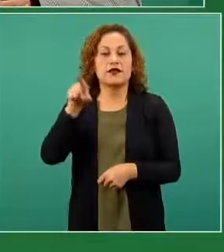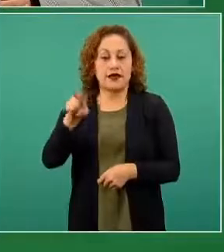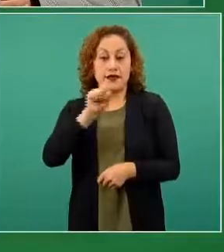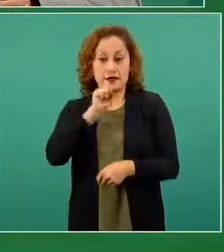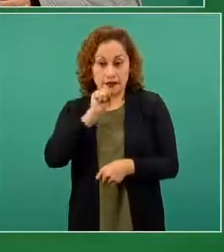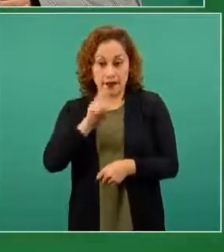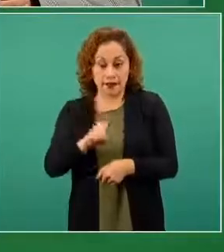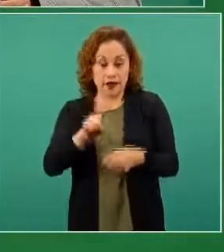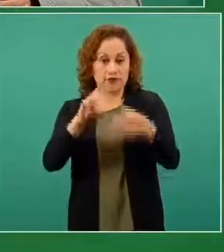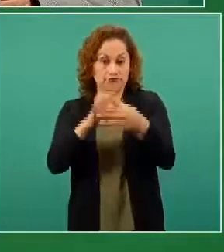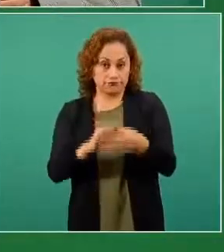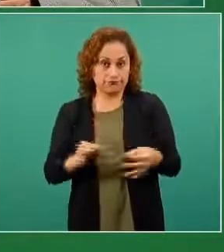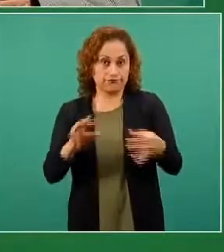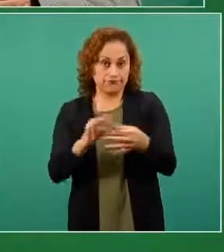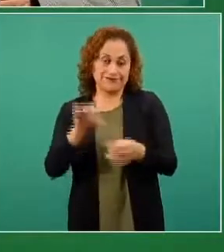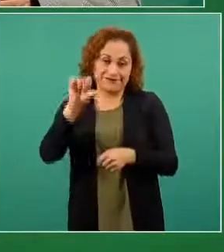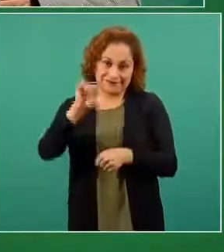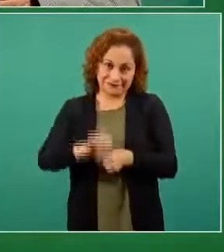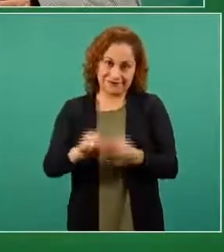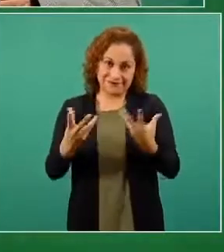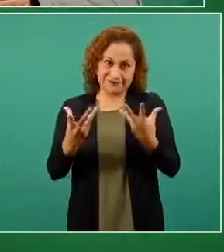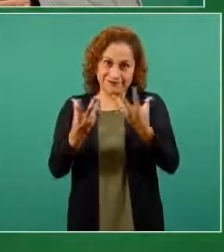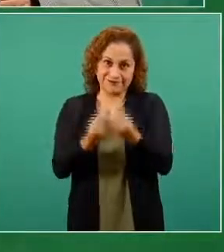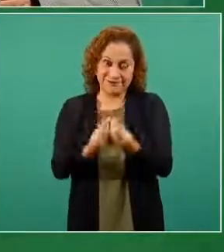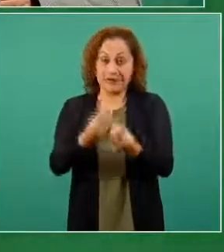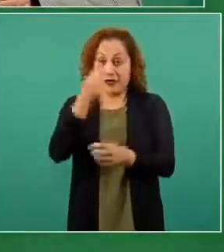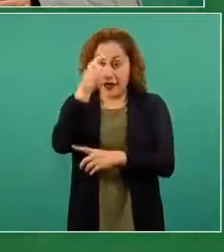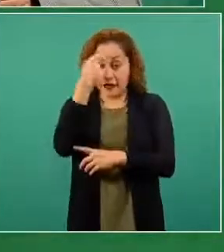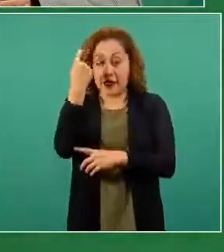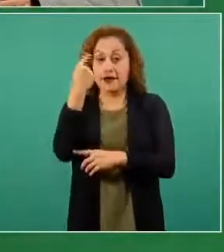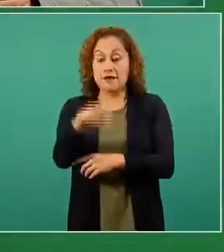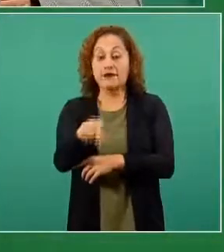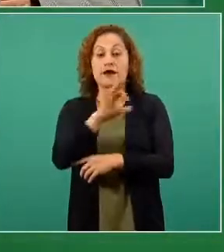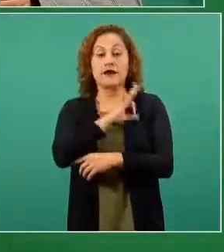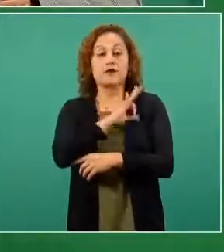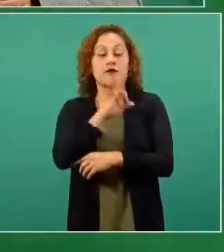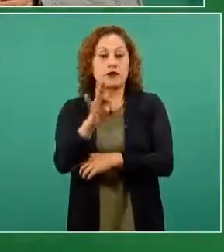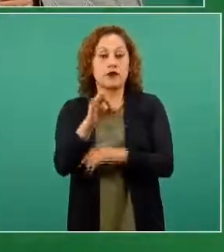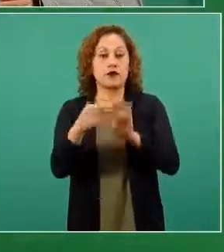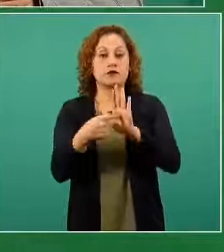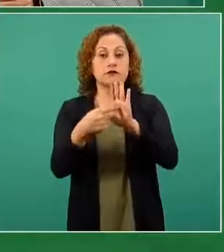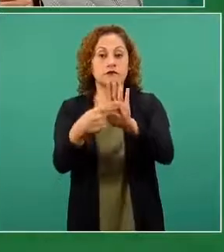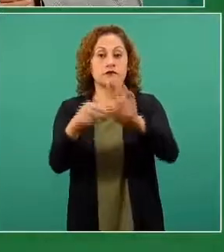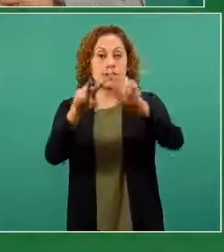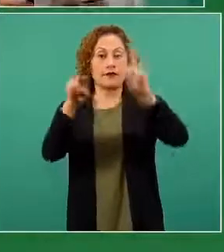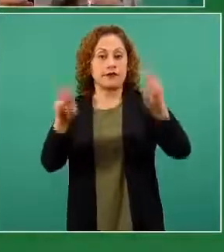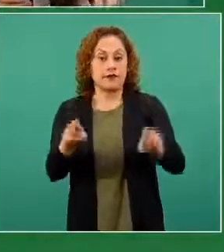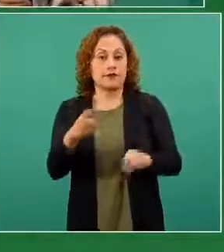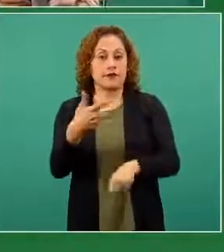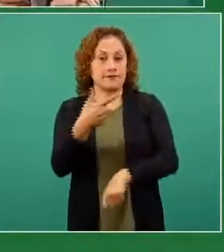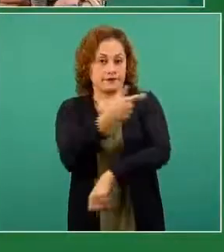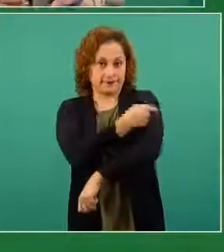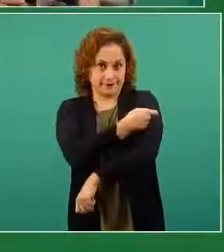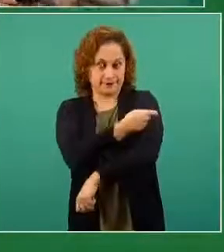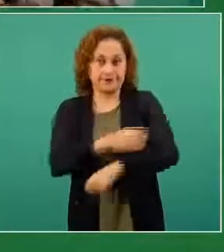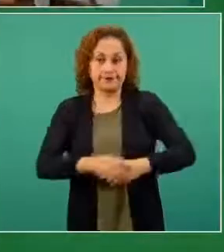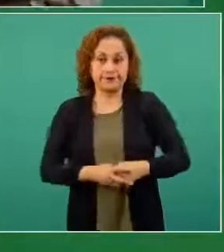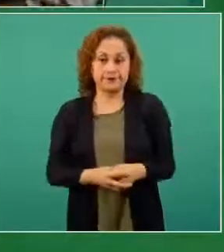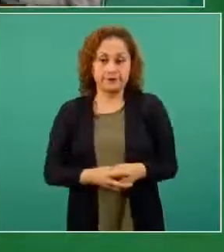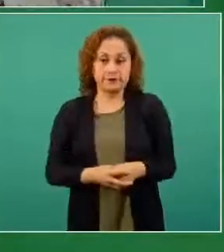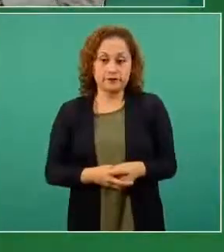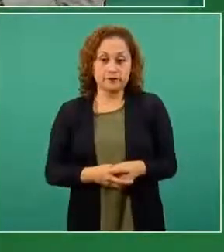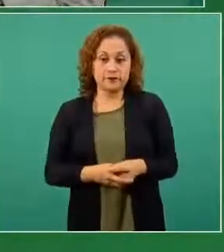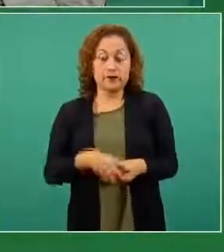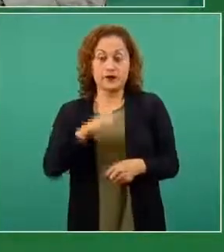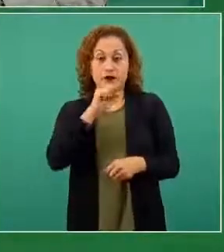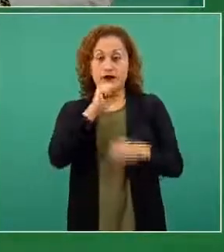estará acompañando el día de hoy para brindar la parte del componente de vacunación. Y pues también